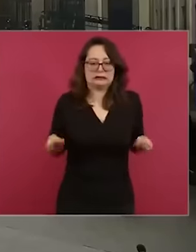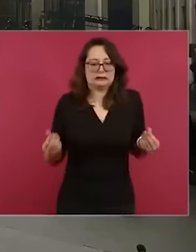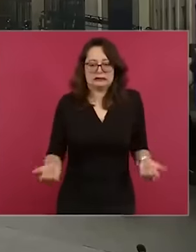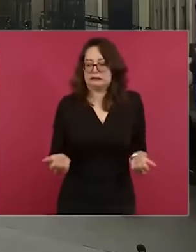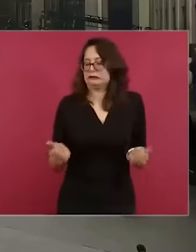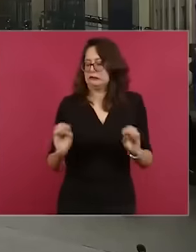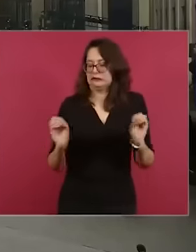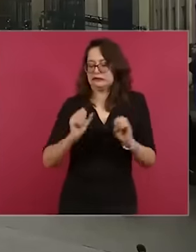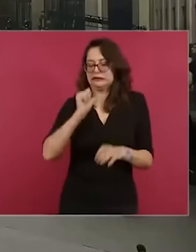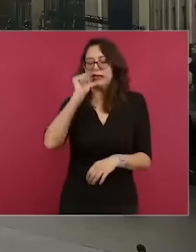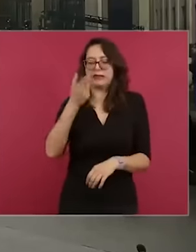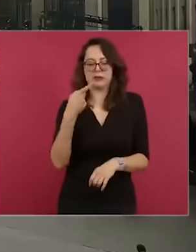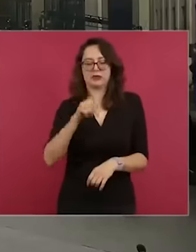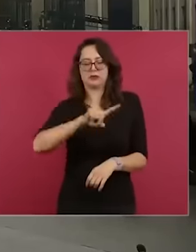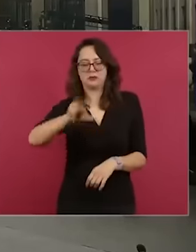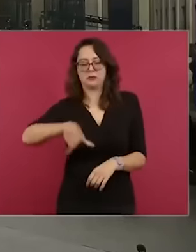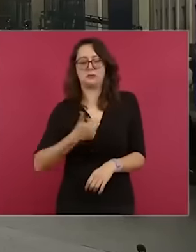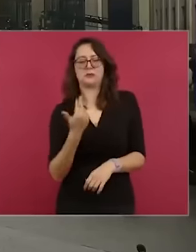sí.